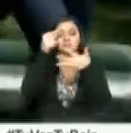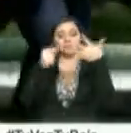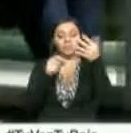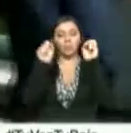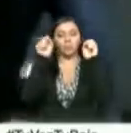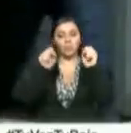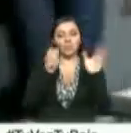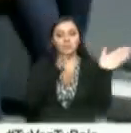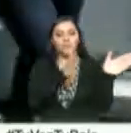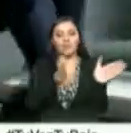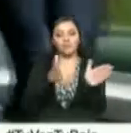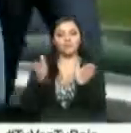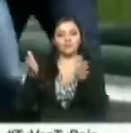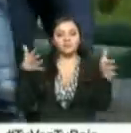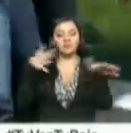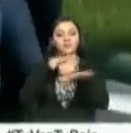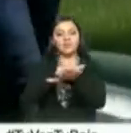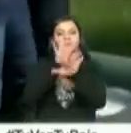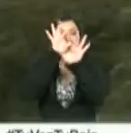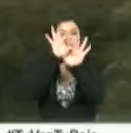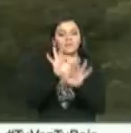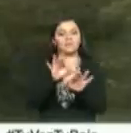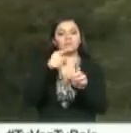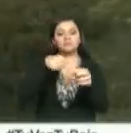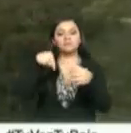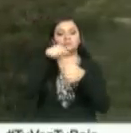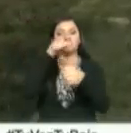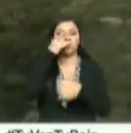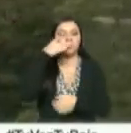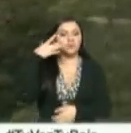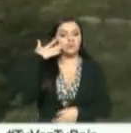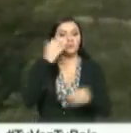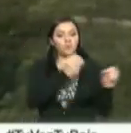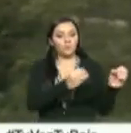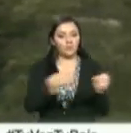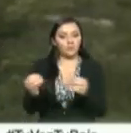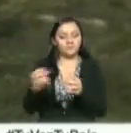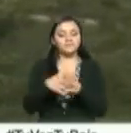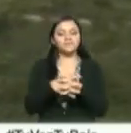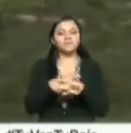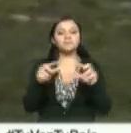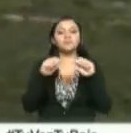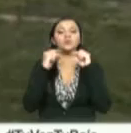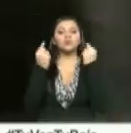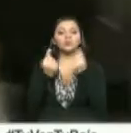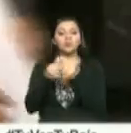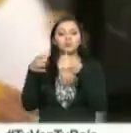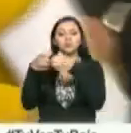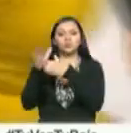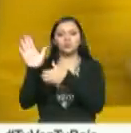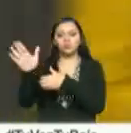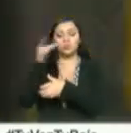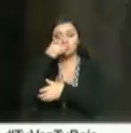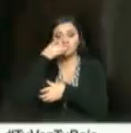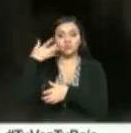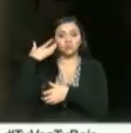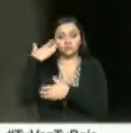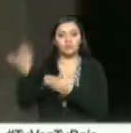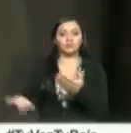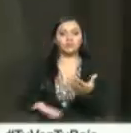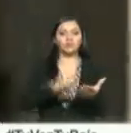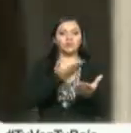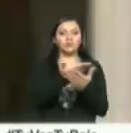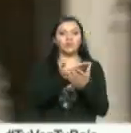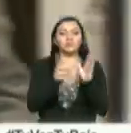alcanzar la planificación integral y ordenamiento del territorio. Sobre esta base legal, el Grupo Parlamentario Amazónico presentó oficialmente